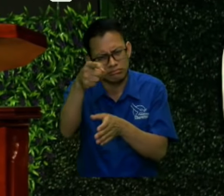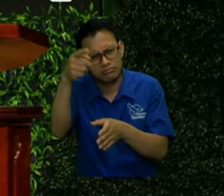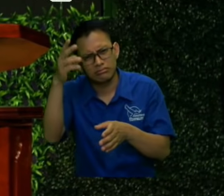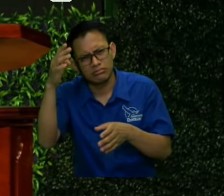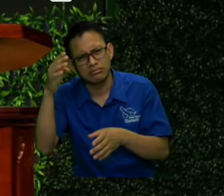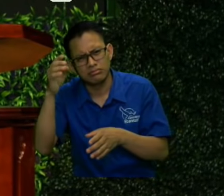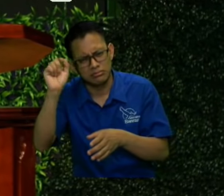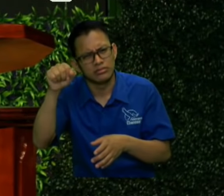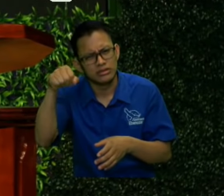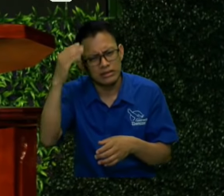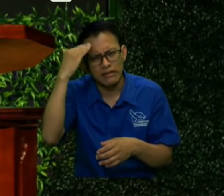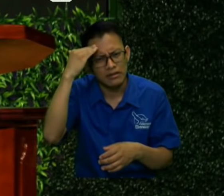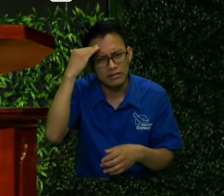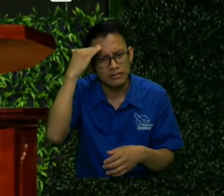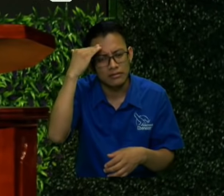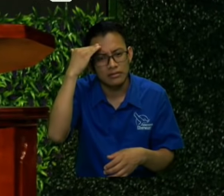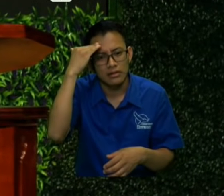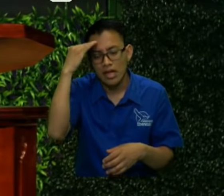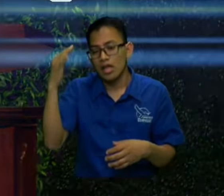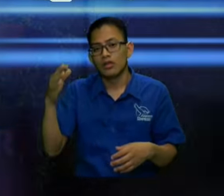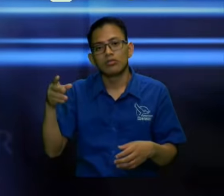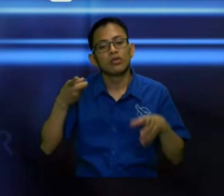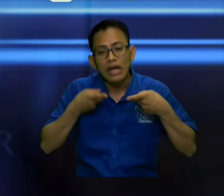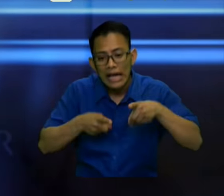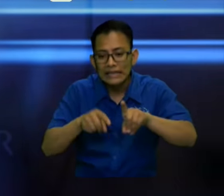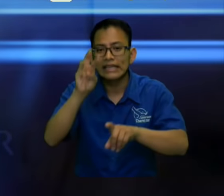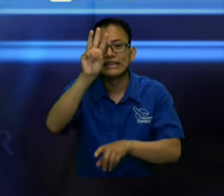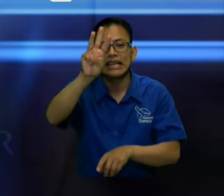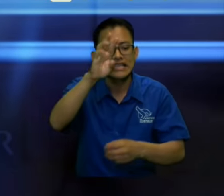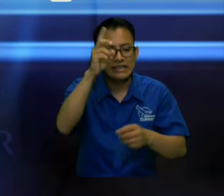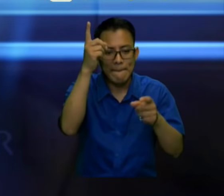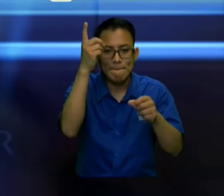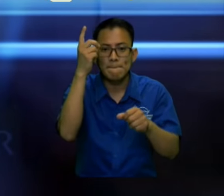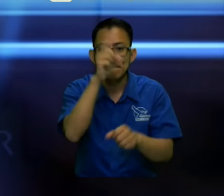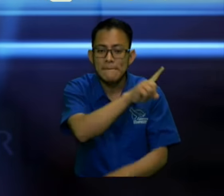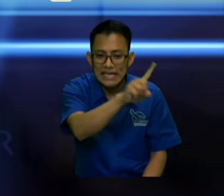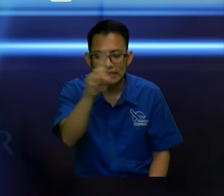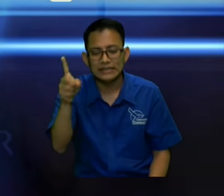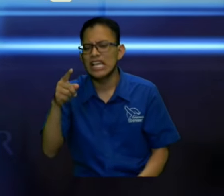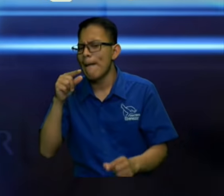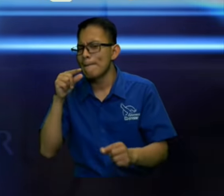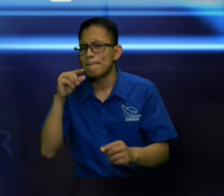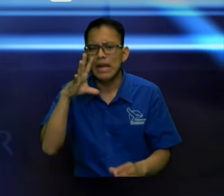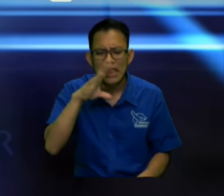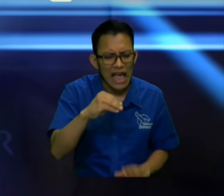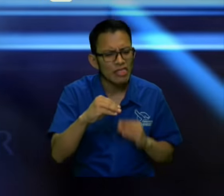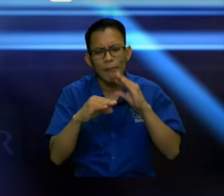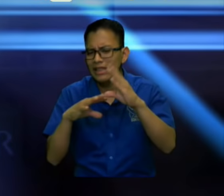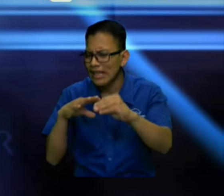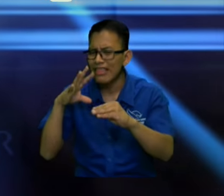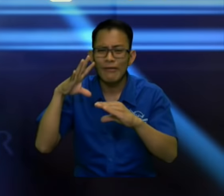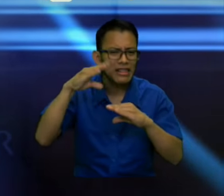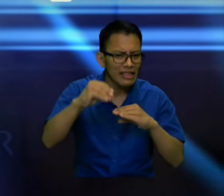¿verdad? Pero es que todos estos 3 meses hemos estado conversando y conversando y conversando